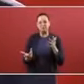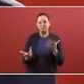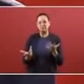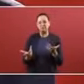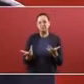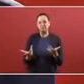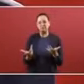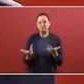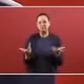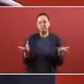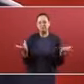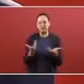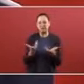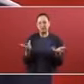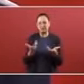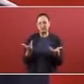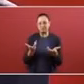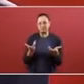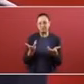por la